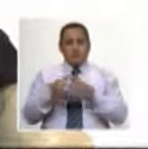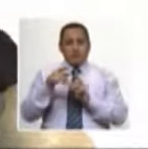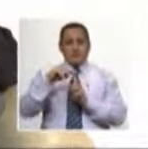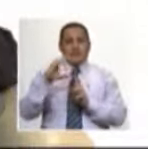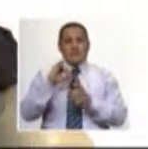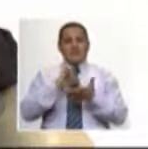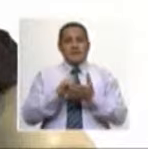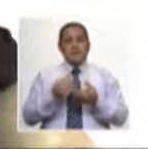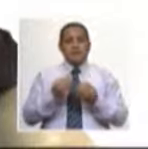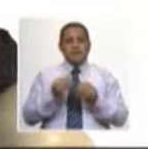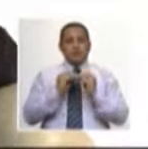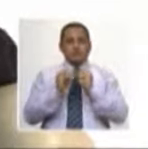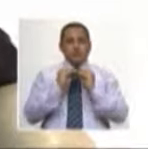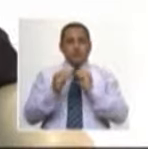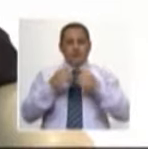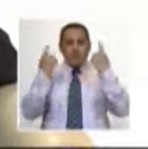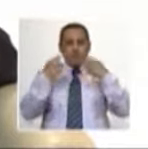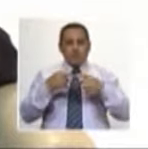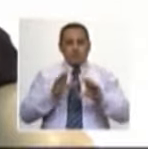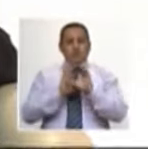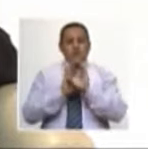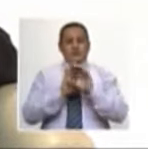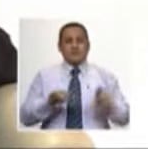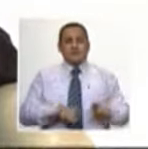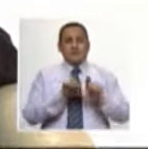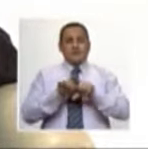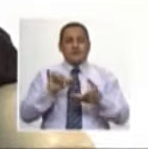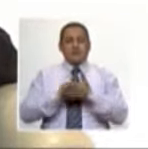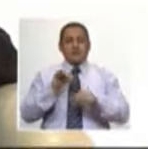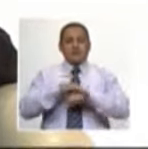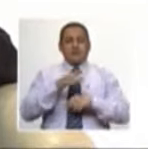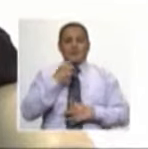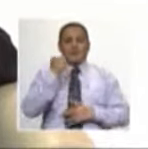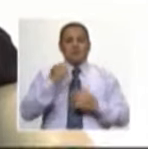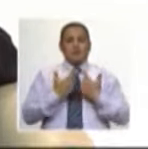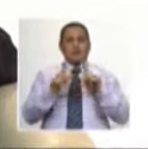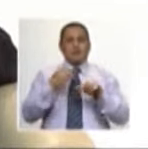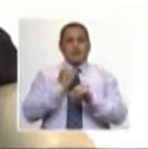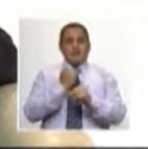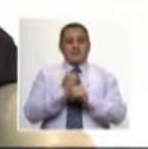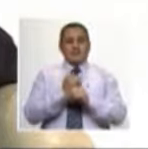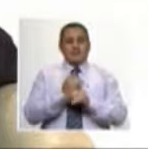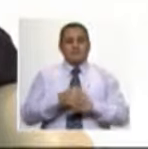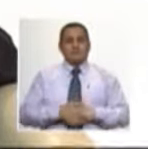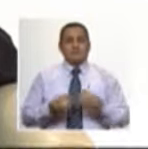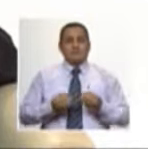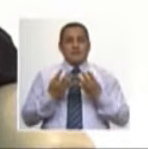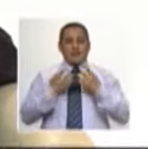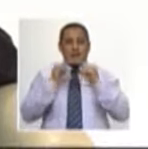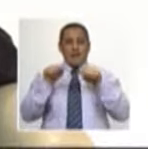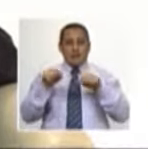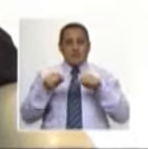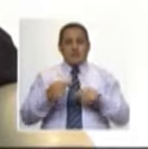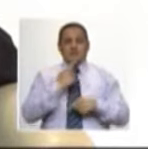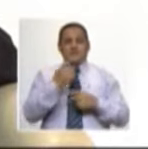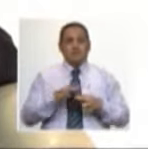que compila la jurisprudencia constitucional sobre el derecho de libertad religiosa. Bien, ahí